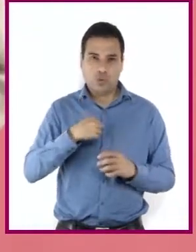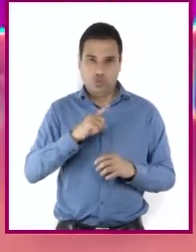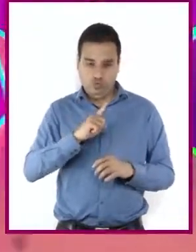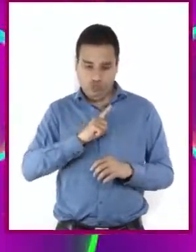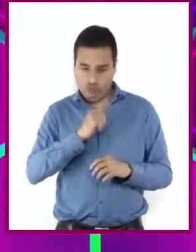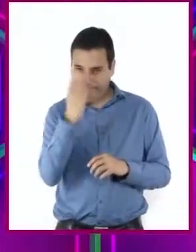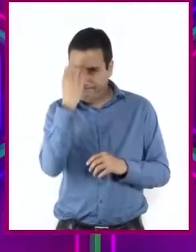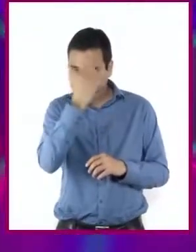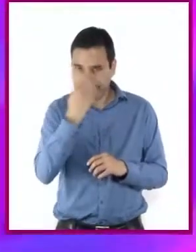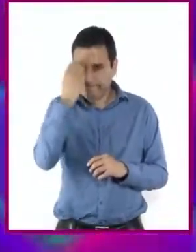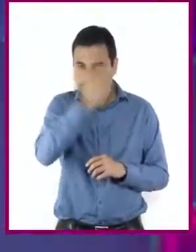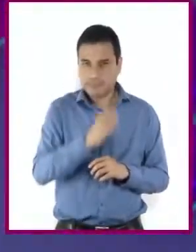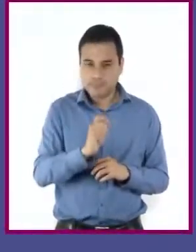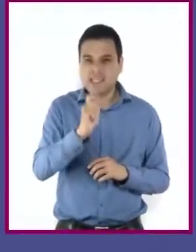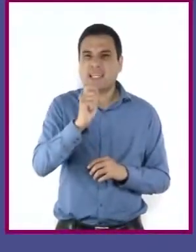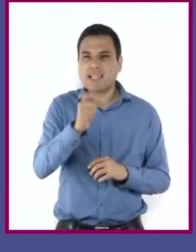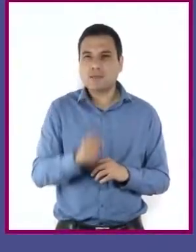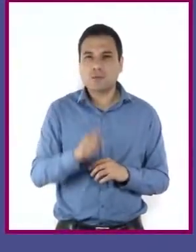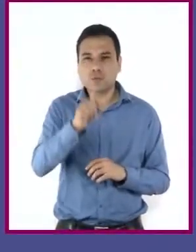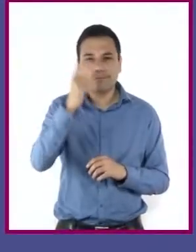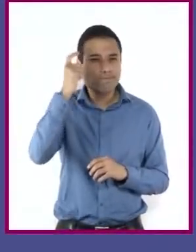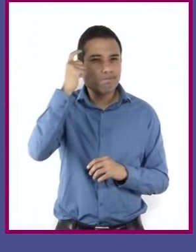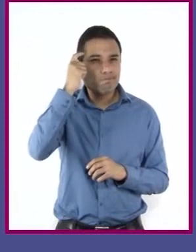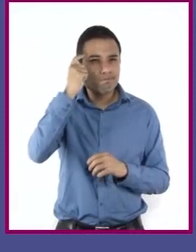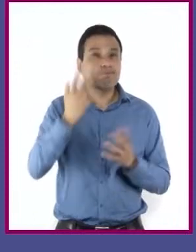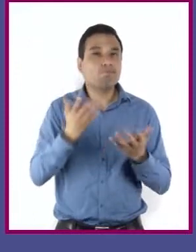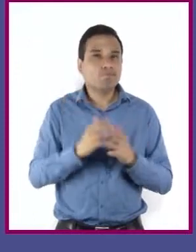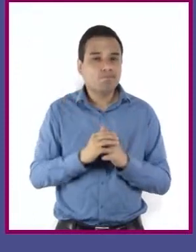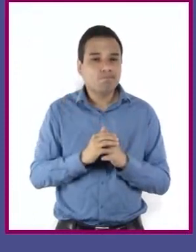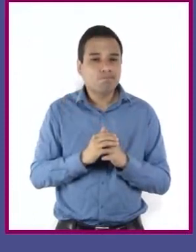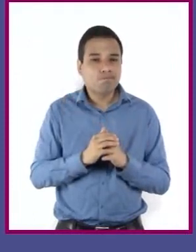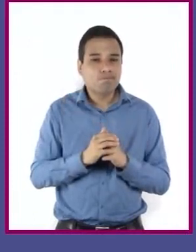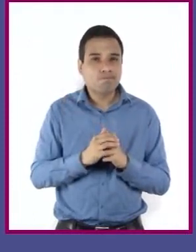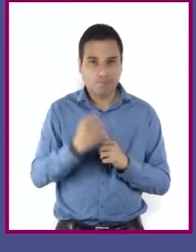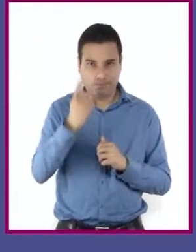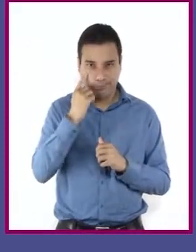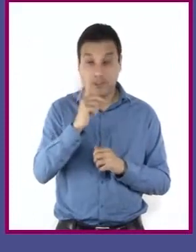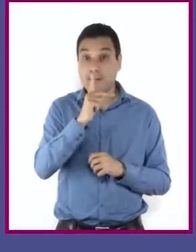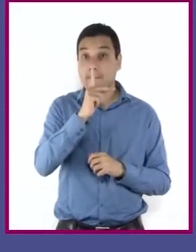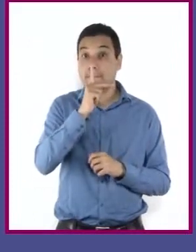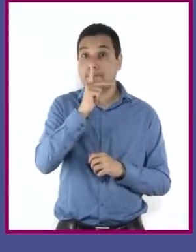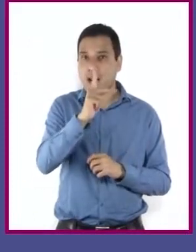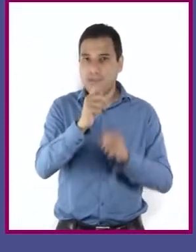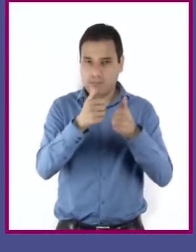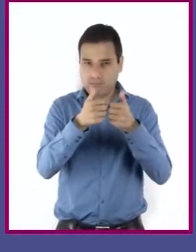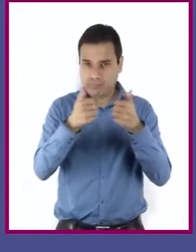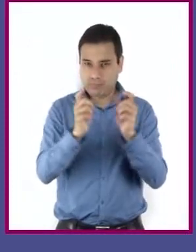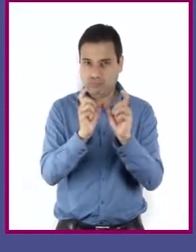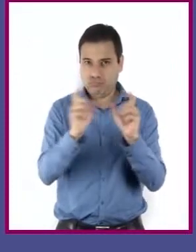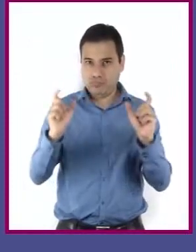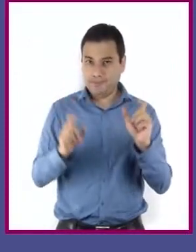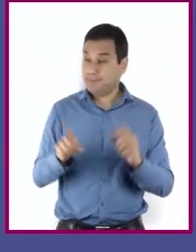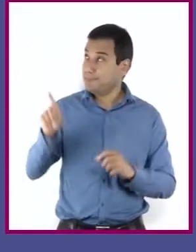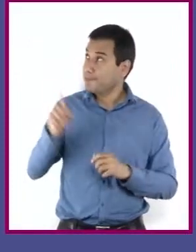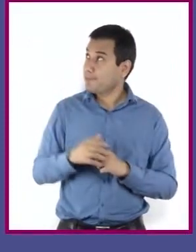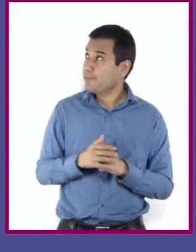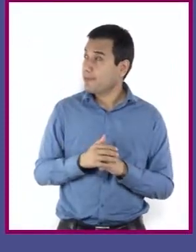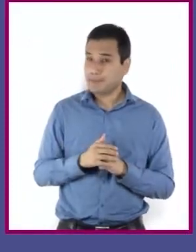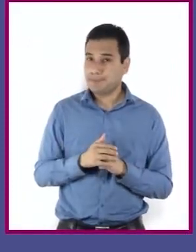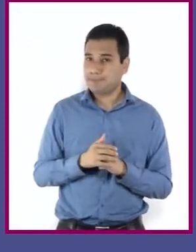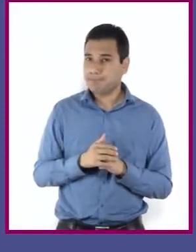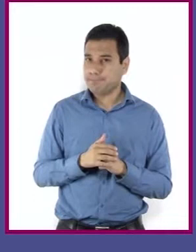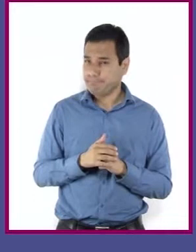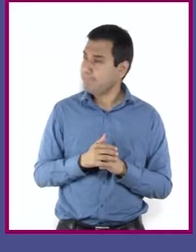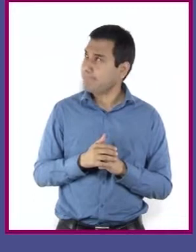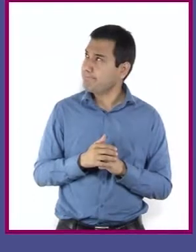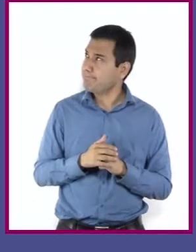mente? Como se pueden dar cuenta, esta palabra la podemos dividir en dos partes. Una es el prefijo